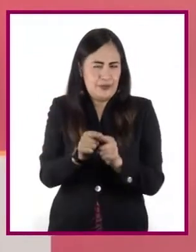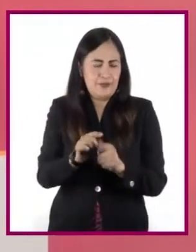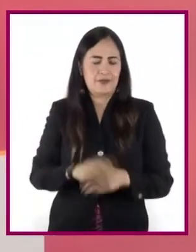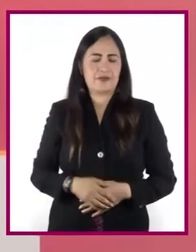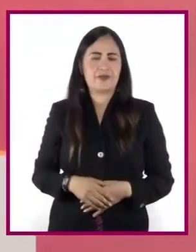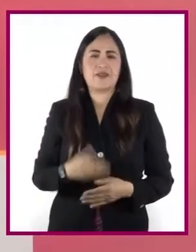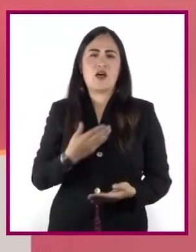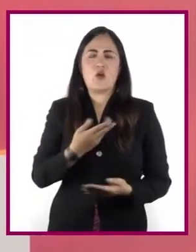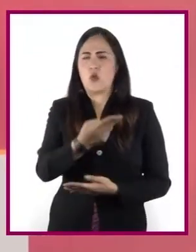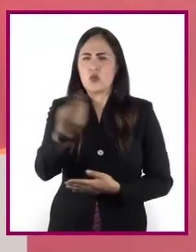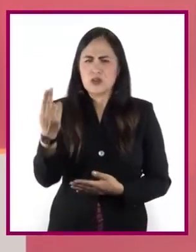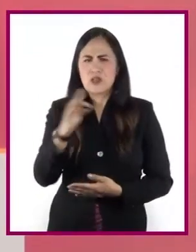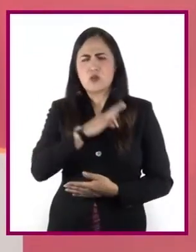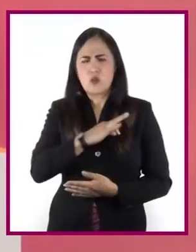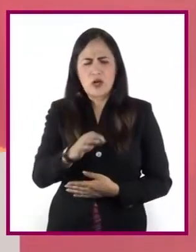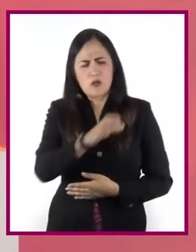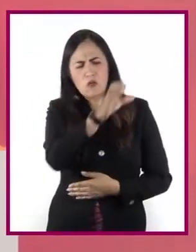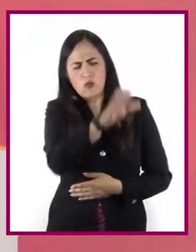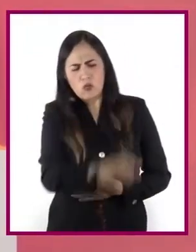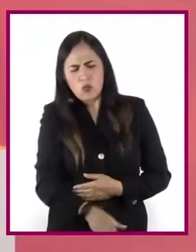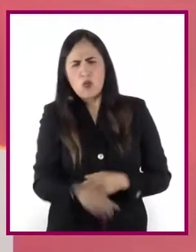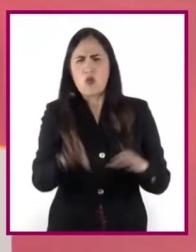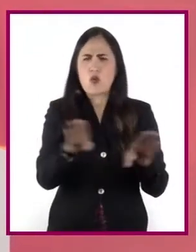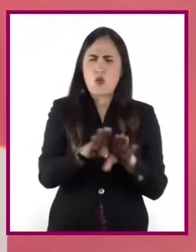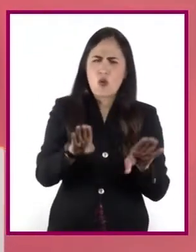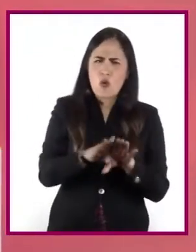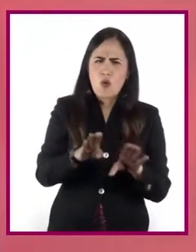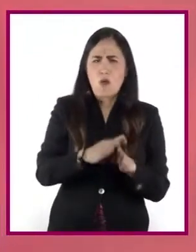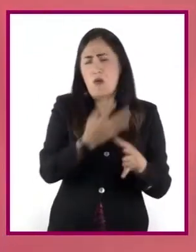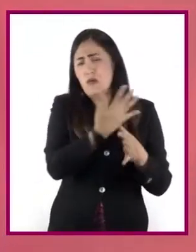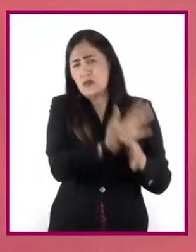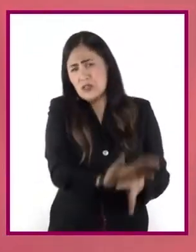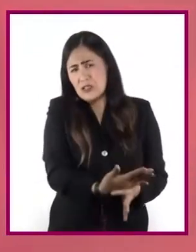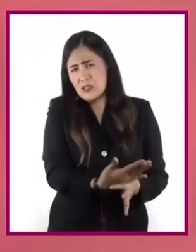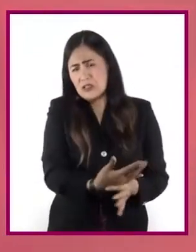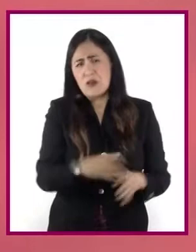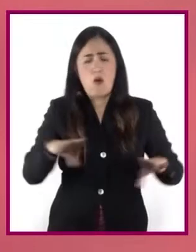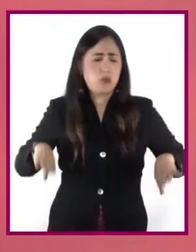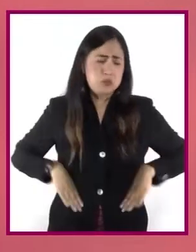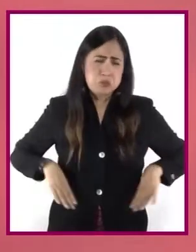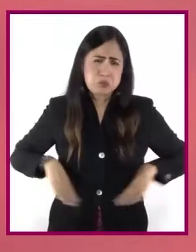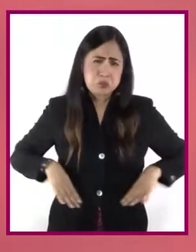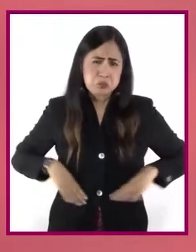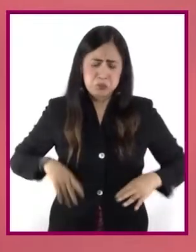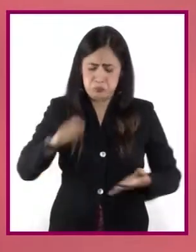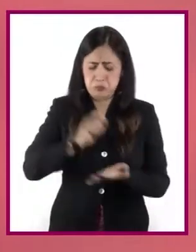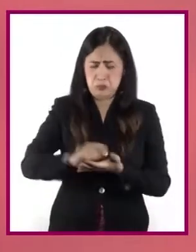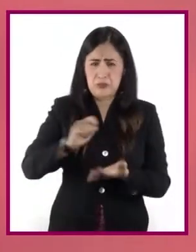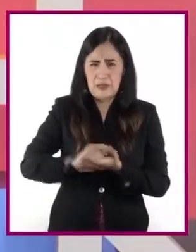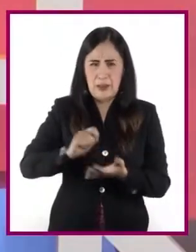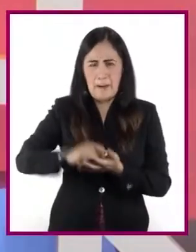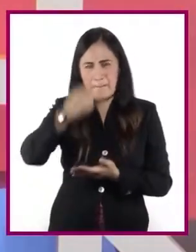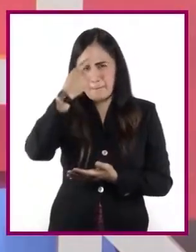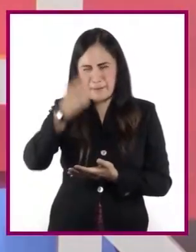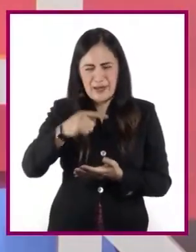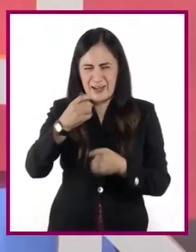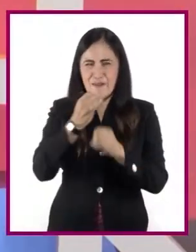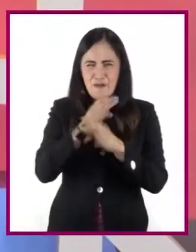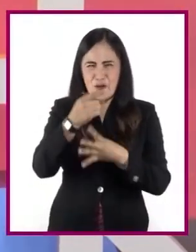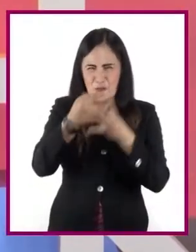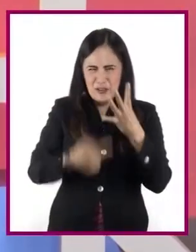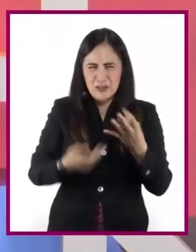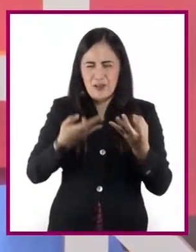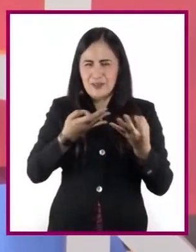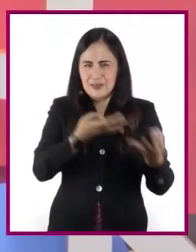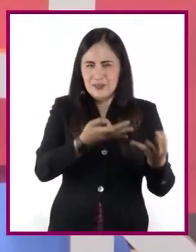incluso aspectos físicos, gestuales o calificativos para darle realce al texto,